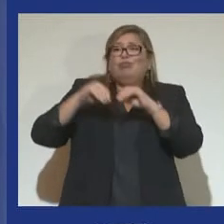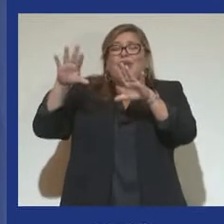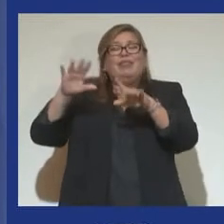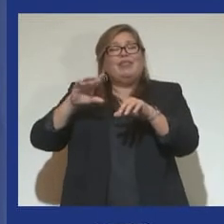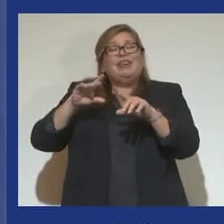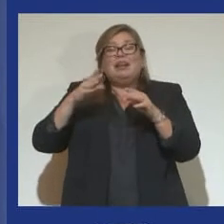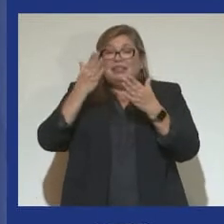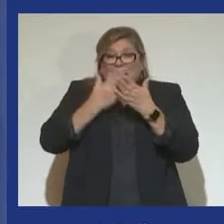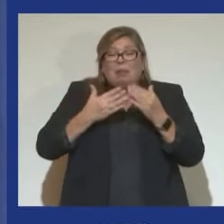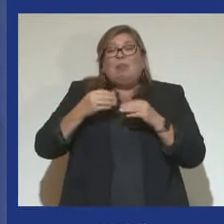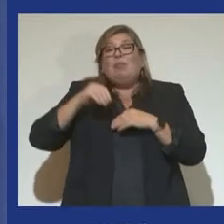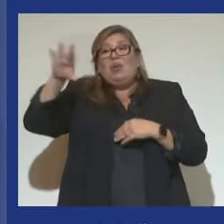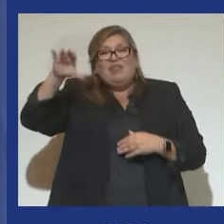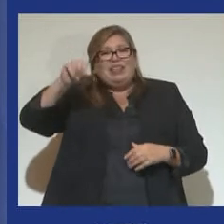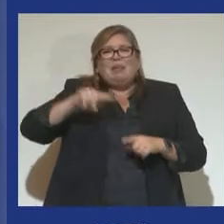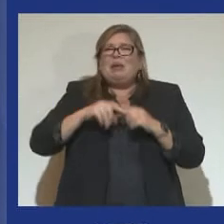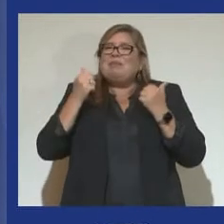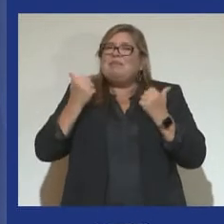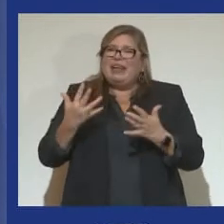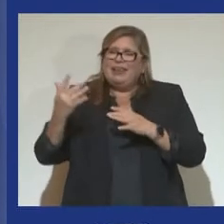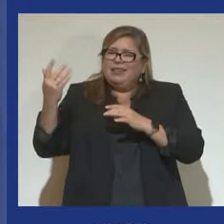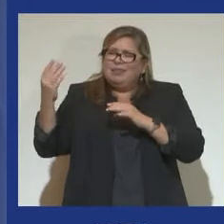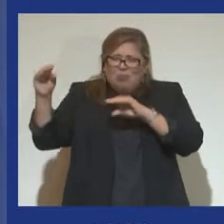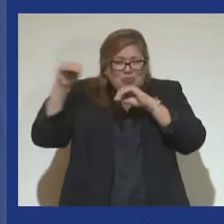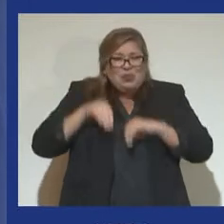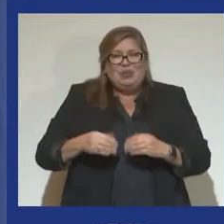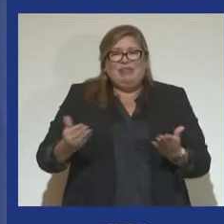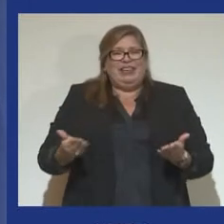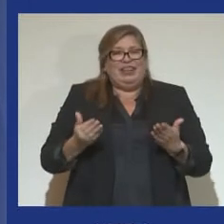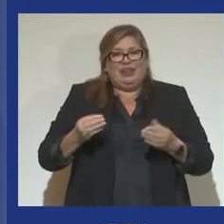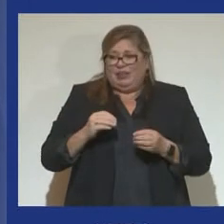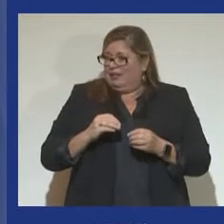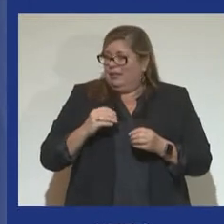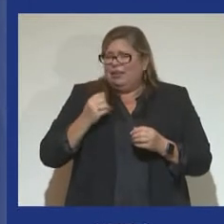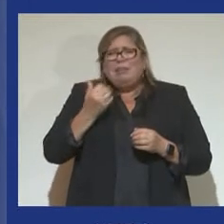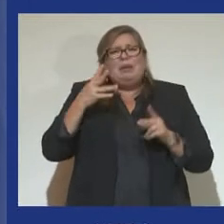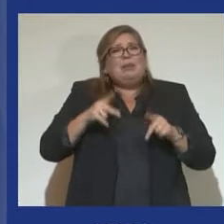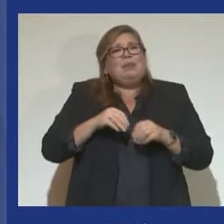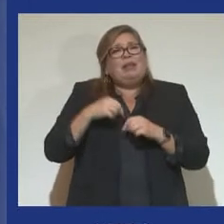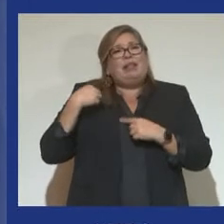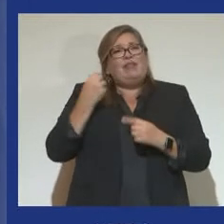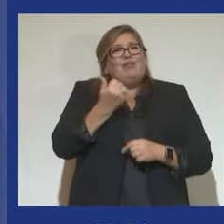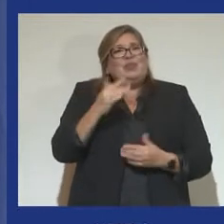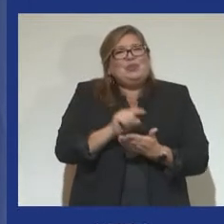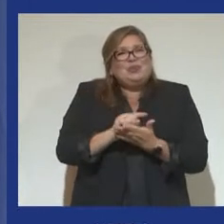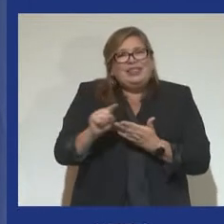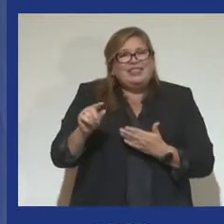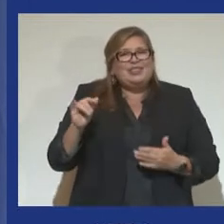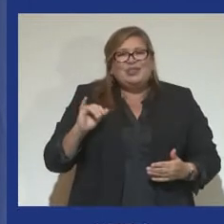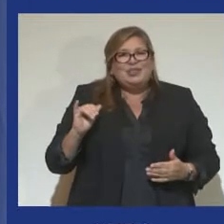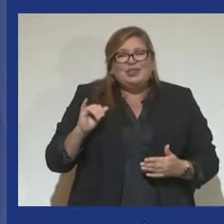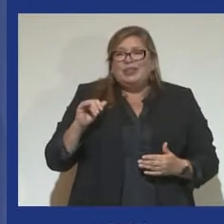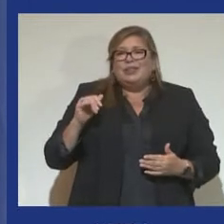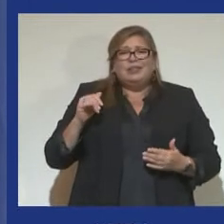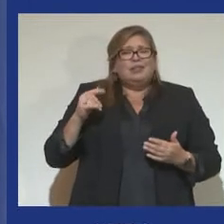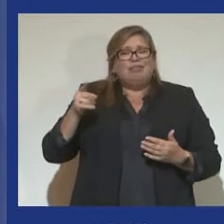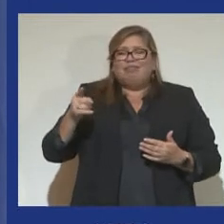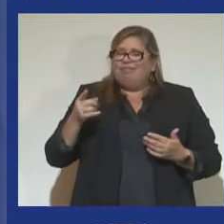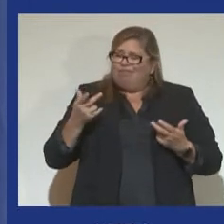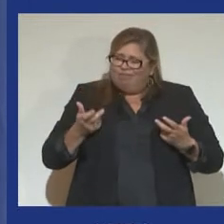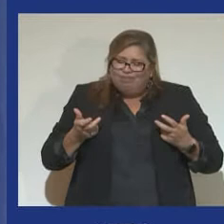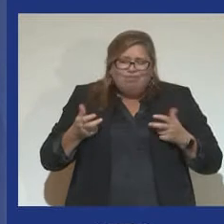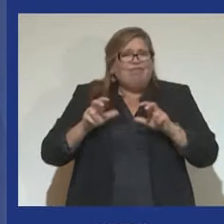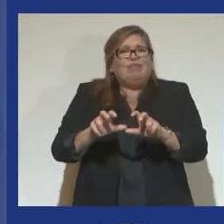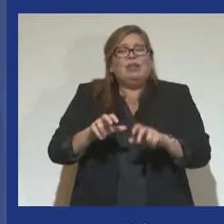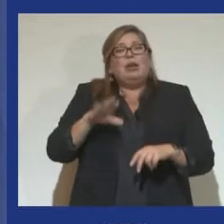estado también y mucha gente solamente las últimas semanas han